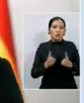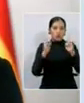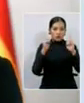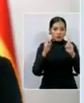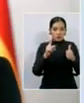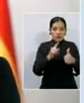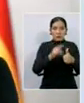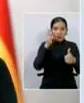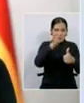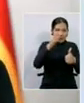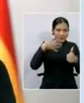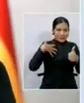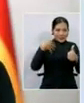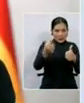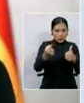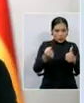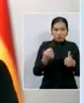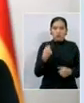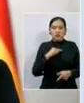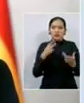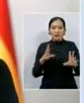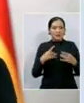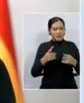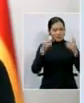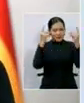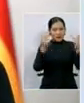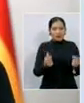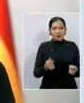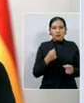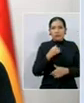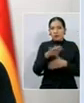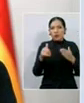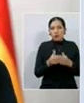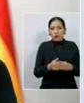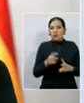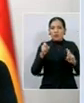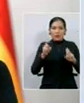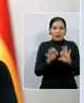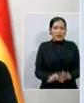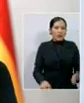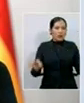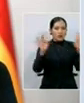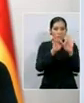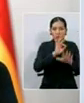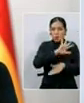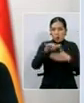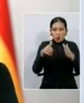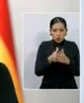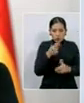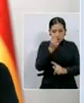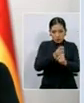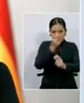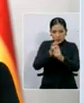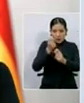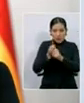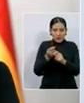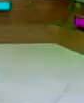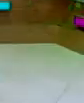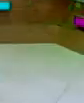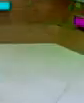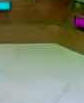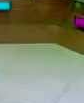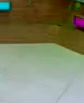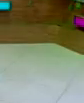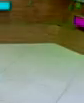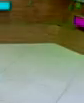y Rusia, el mundo está atravesando por una situación adversa, hay posibilidades de recesión, otros países, por ejemplo Estados